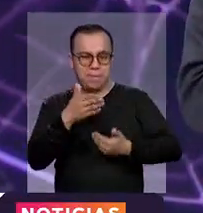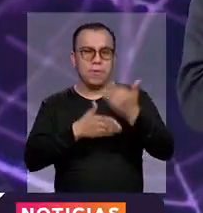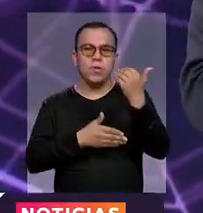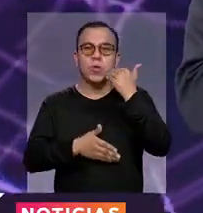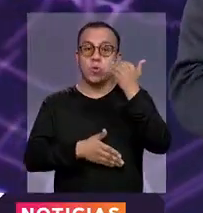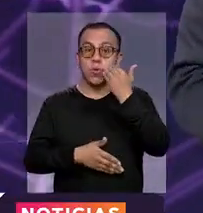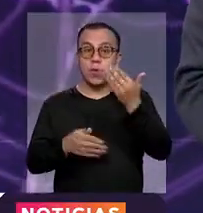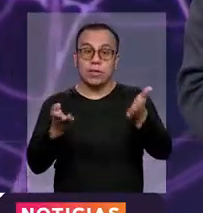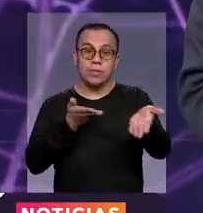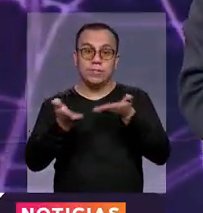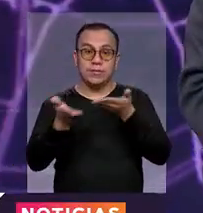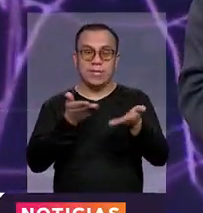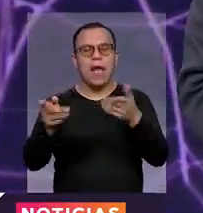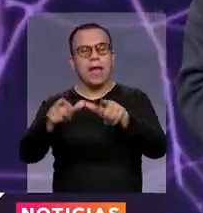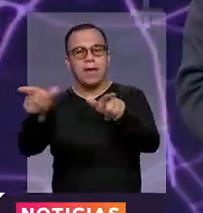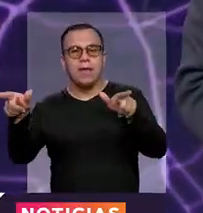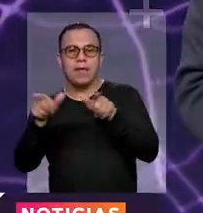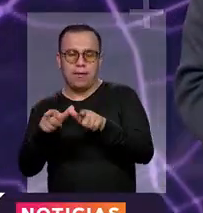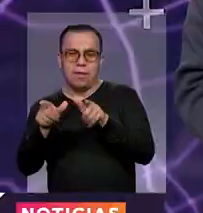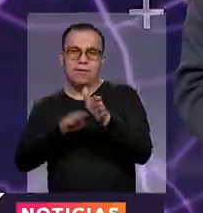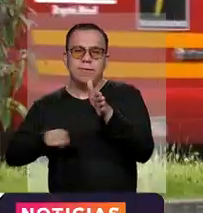las estaciones del centro de la capital.